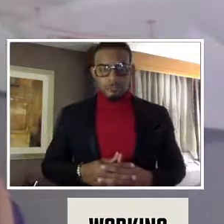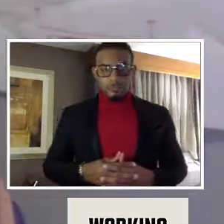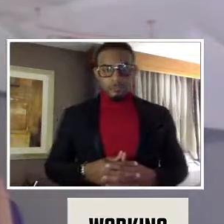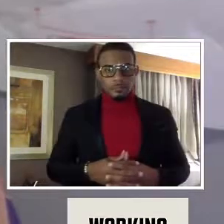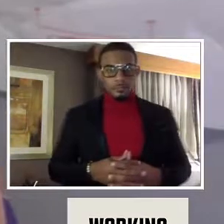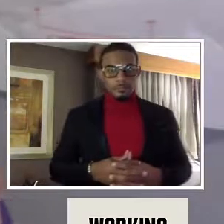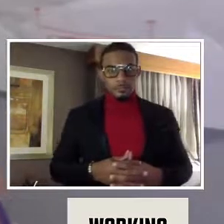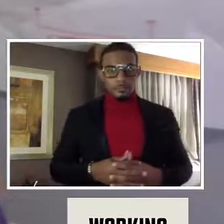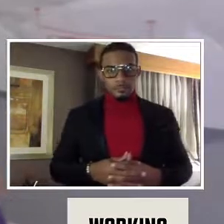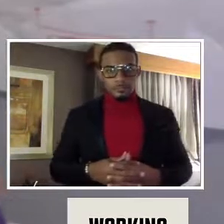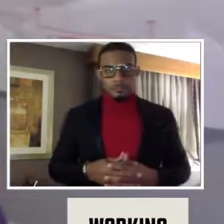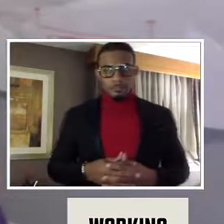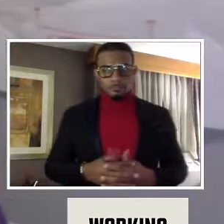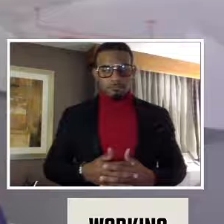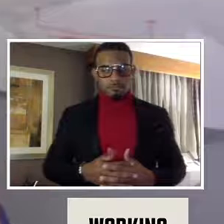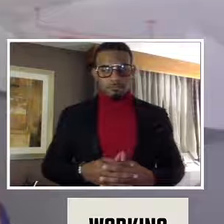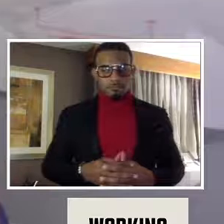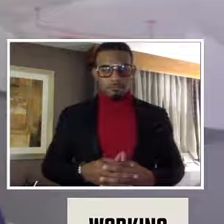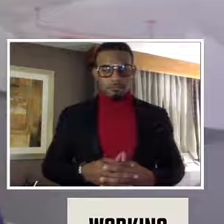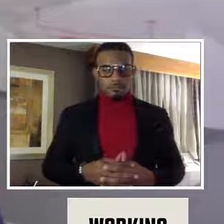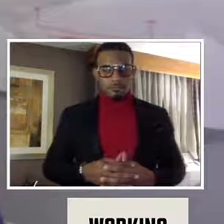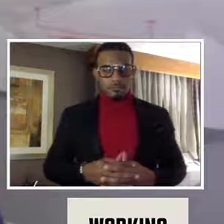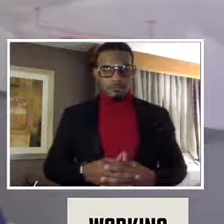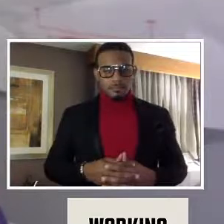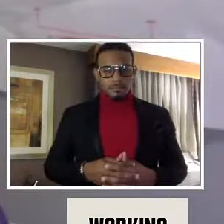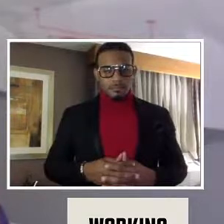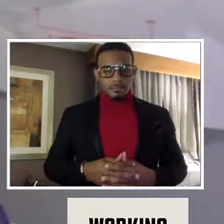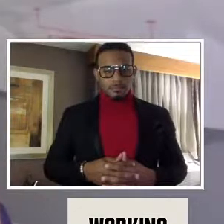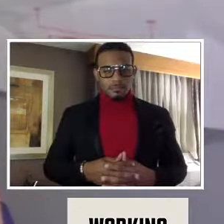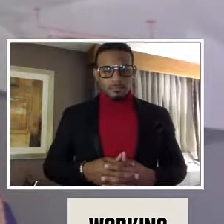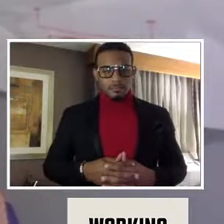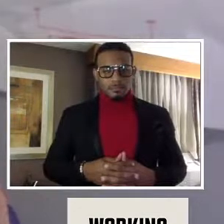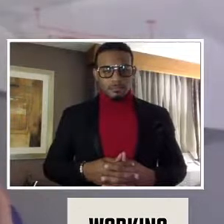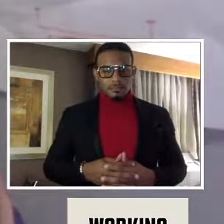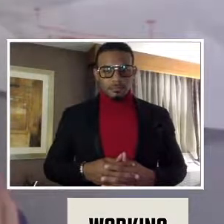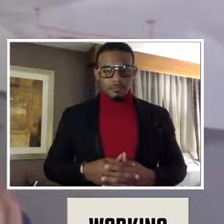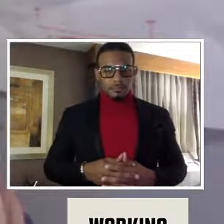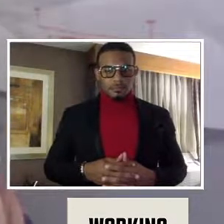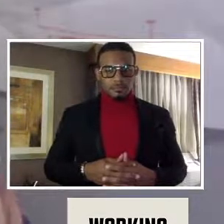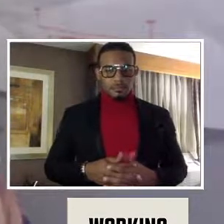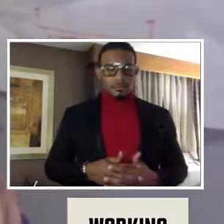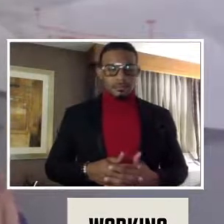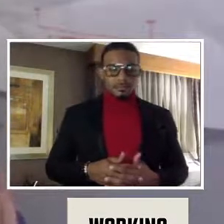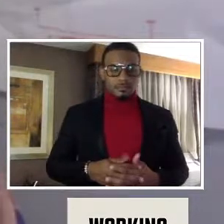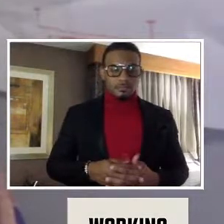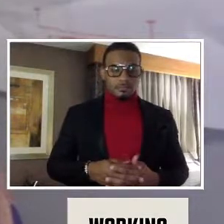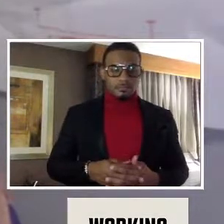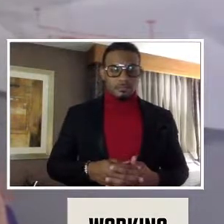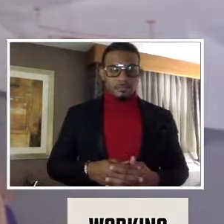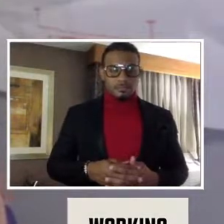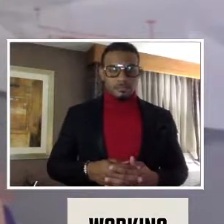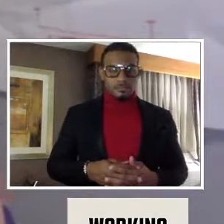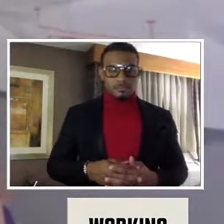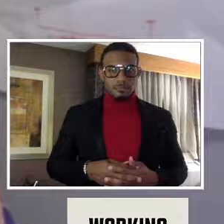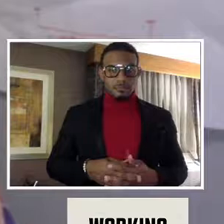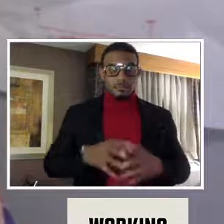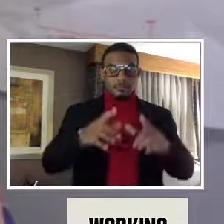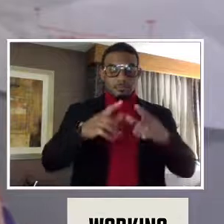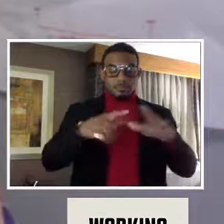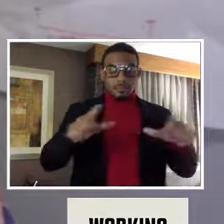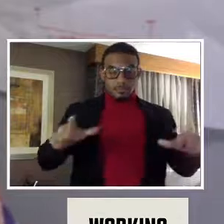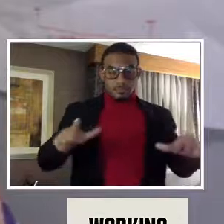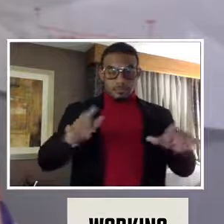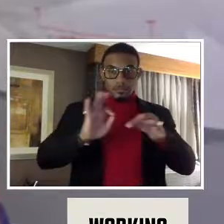el icónico More o los 3 puntos. Luego seleccione Language